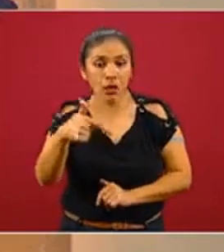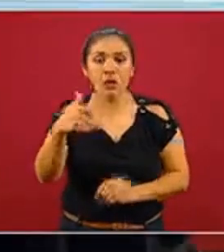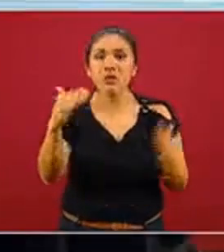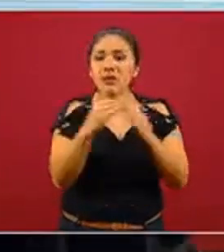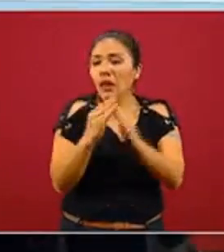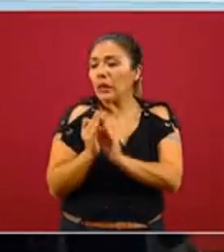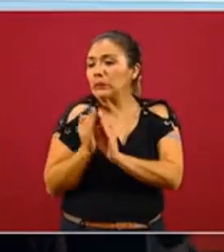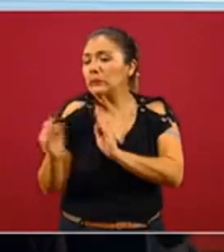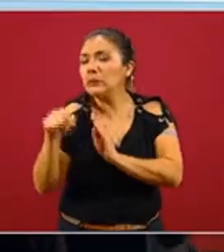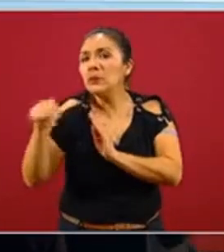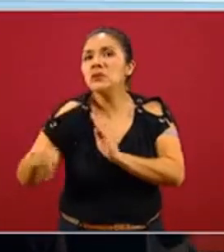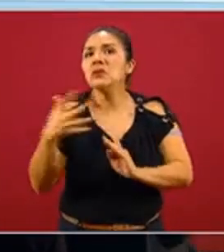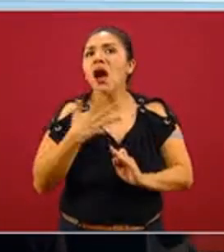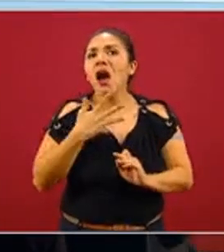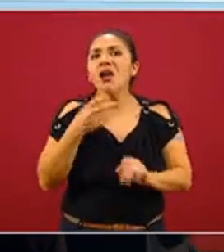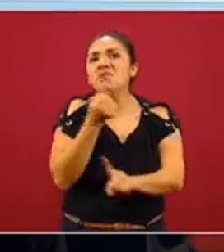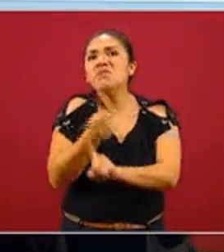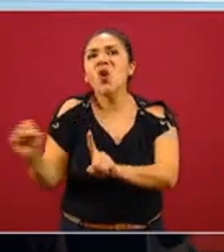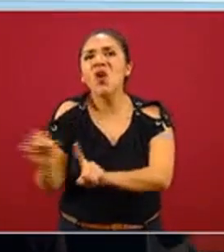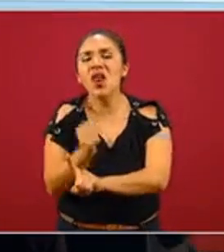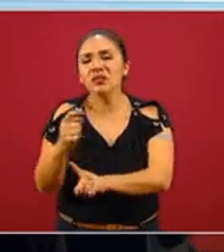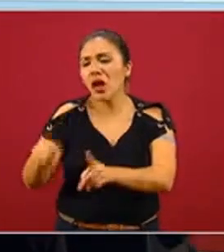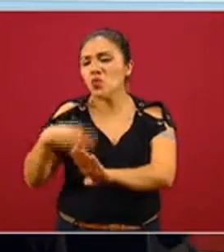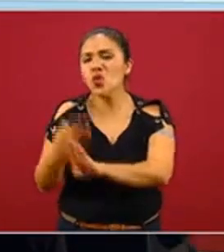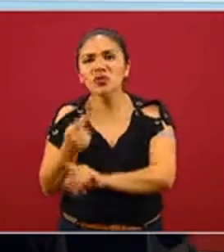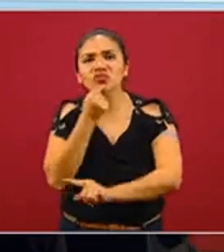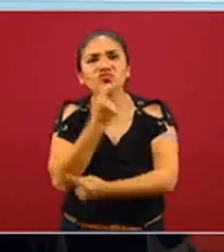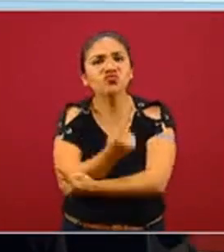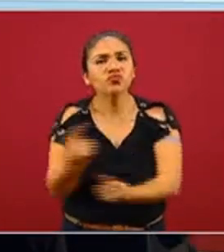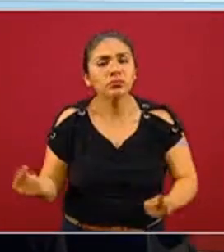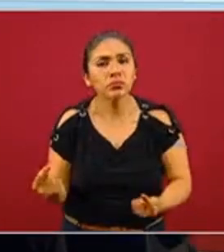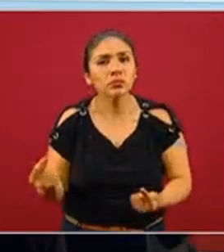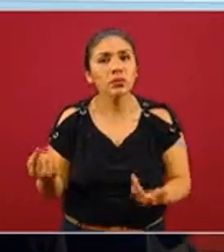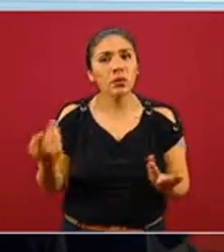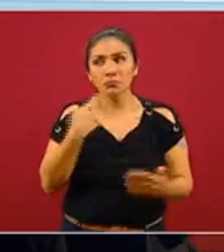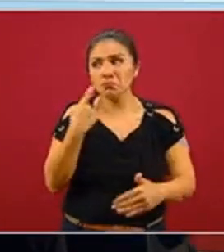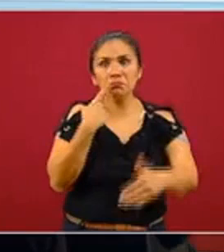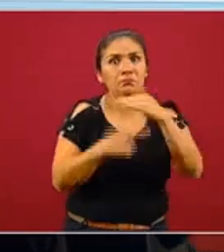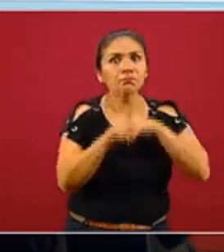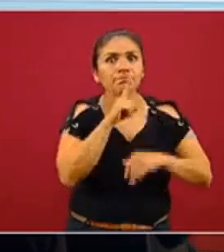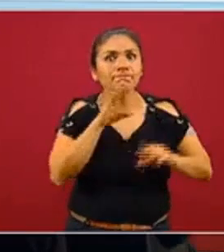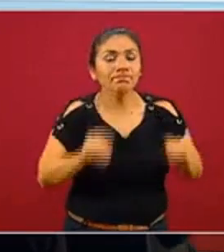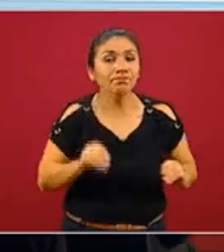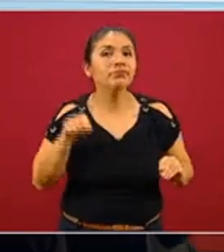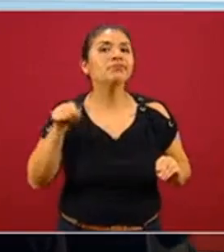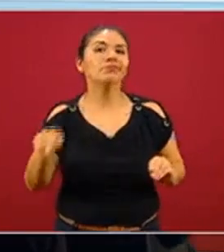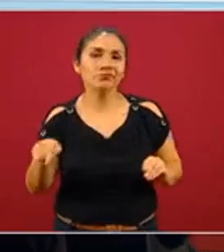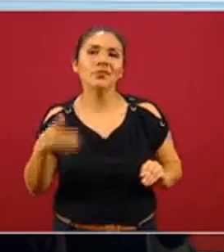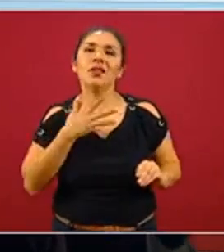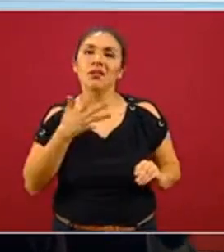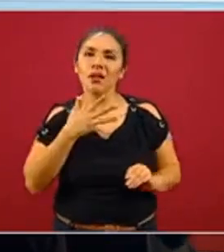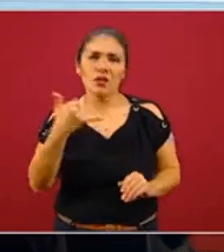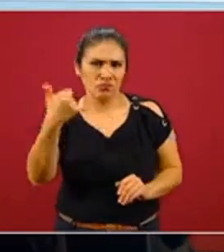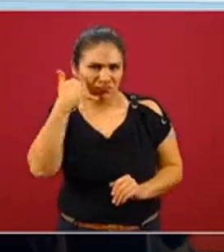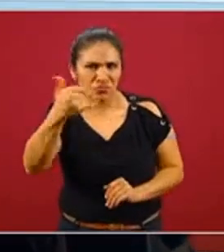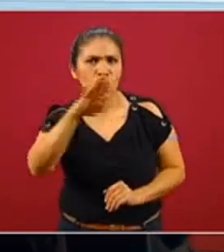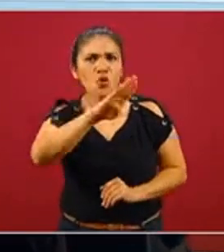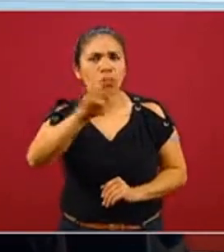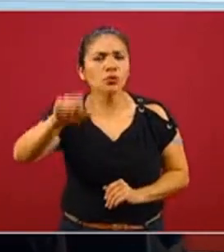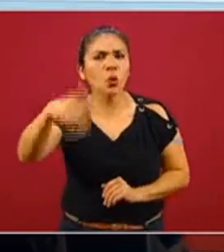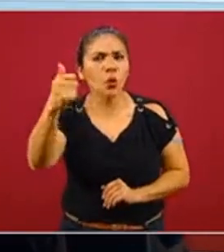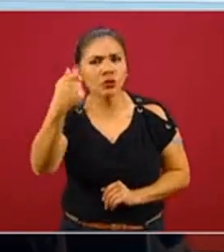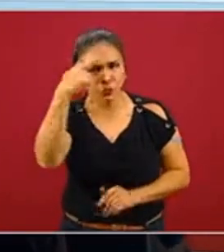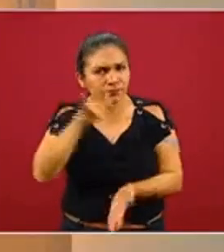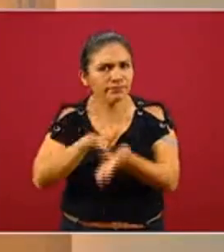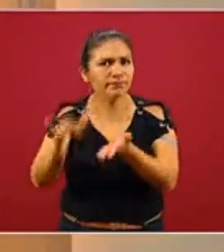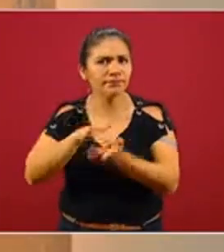que hay un tema de violencia hacia los niños y no denunciamos? Ahí tenemos el 911, tenemos las líneas de apoyo